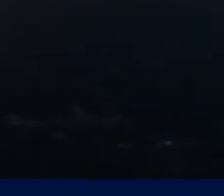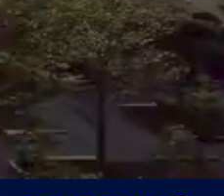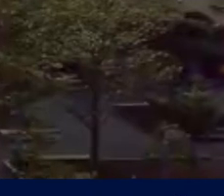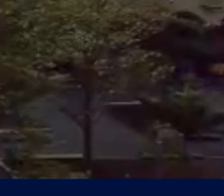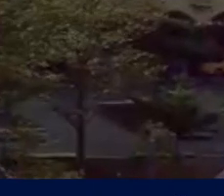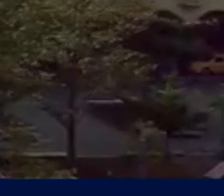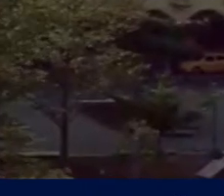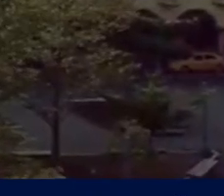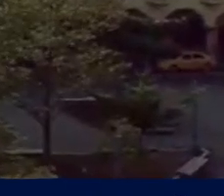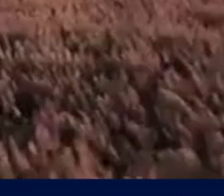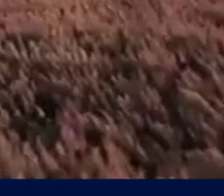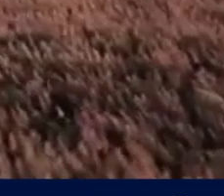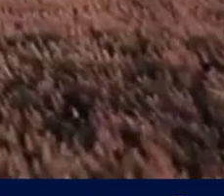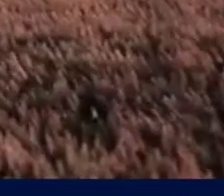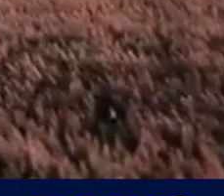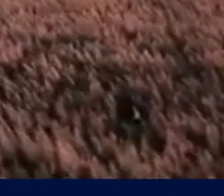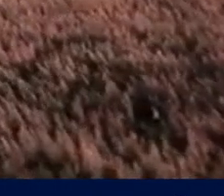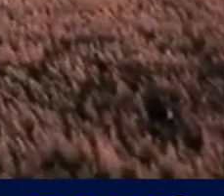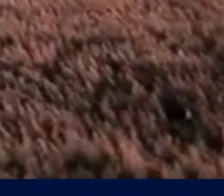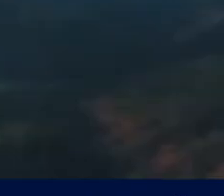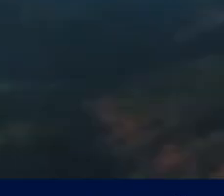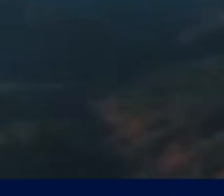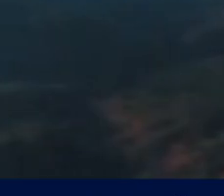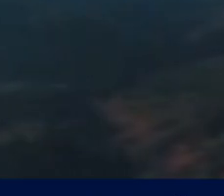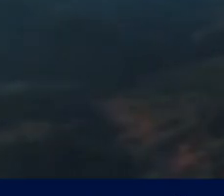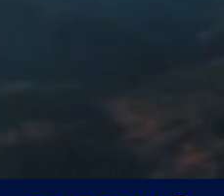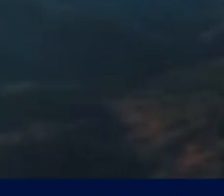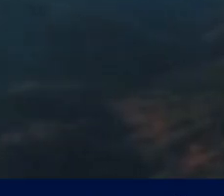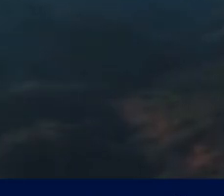Transmitió el gobierno de El Salvador.